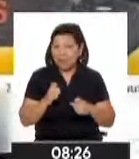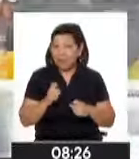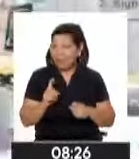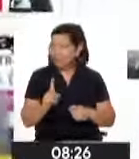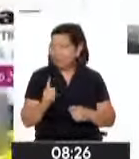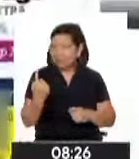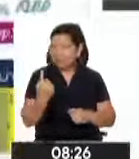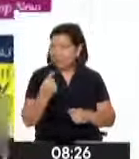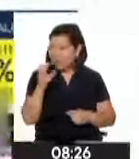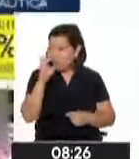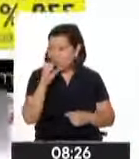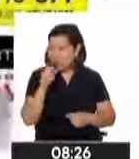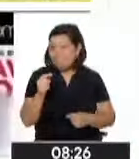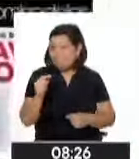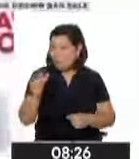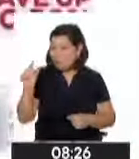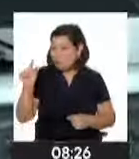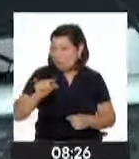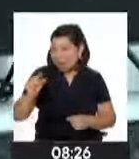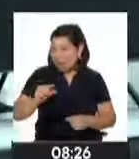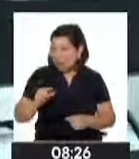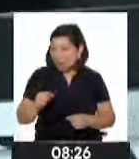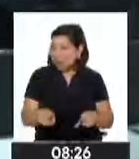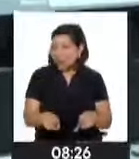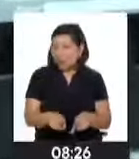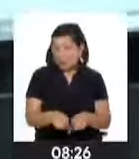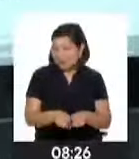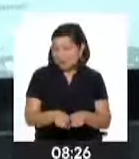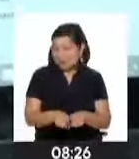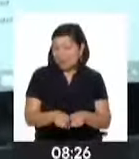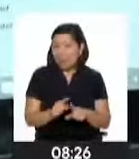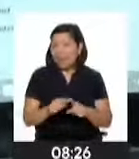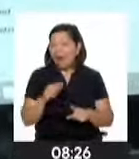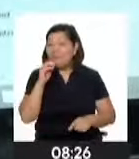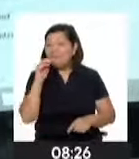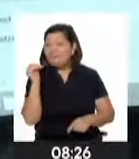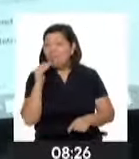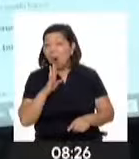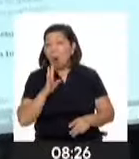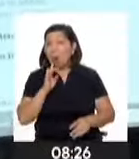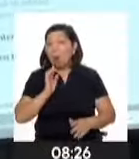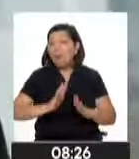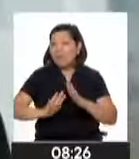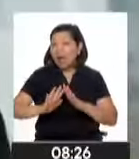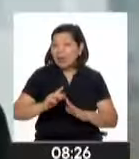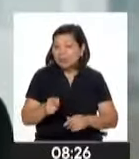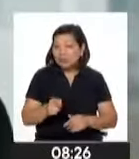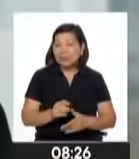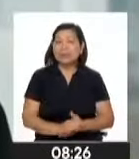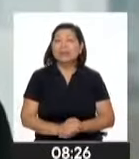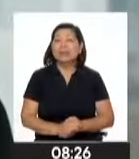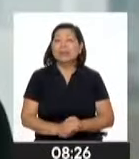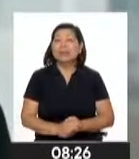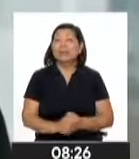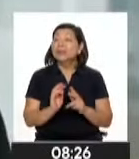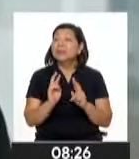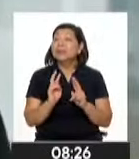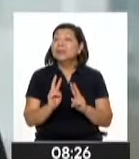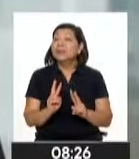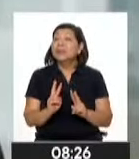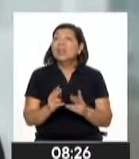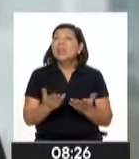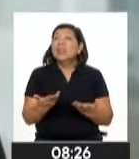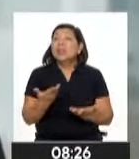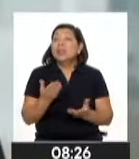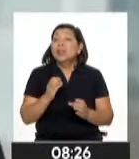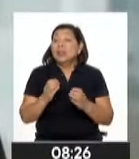trata solo de buscar los mejores precios, sino también evitar estafas o fraudes. Cerciorarnos de los canales